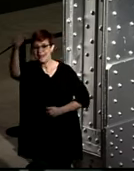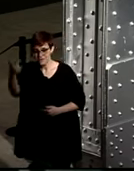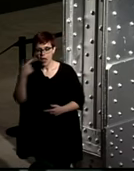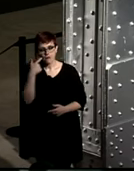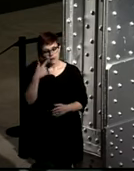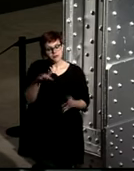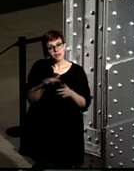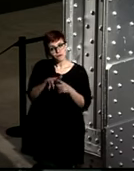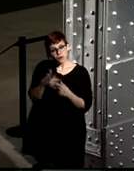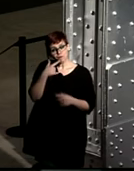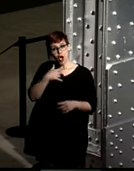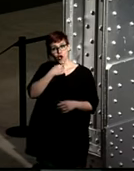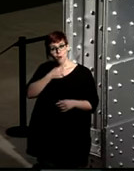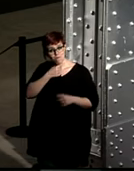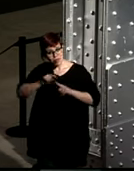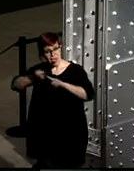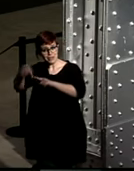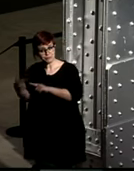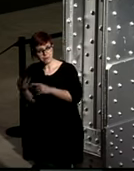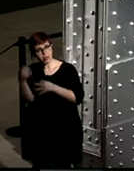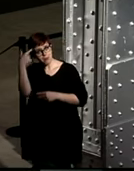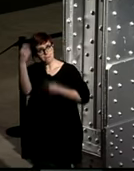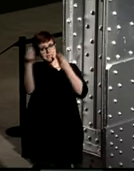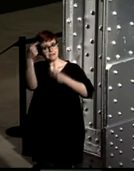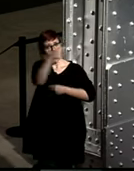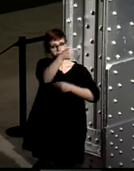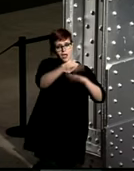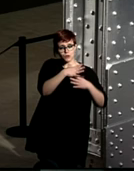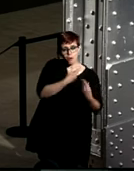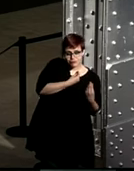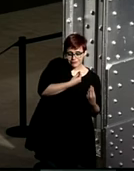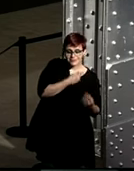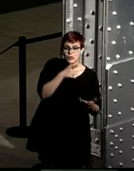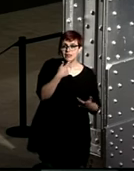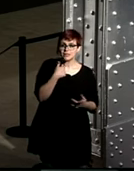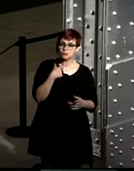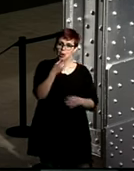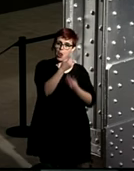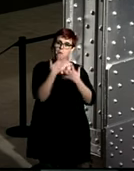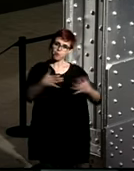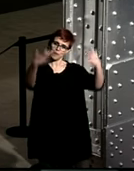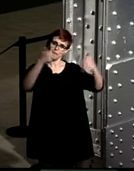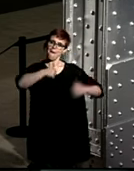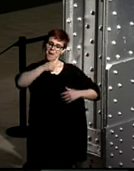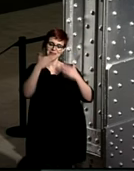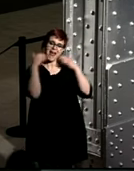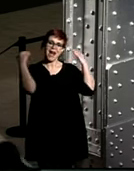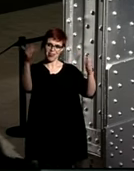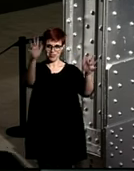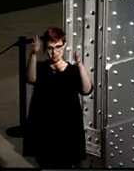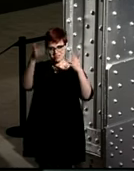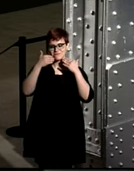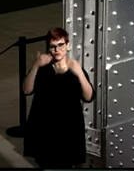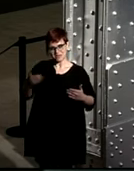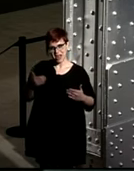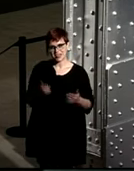que sea tan trágico hacer una comedia en el cine español, pero bueno, estos chicos están aguantando y como público se lo agradecemos. Nacho, muchísimas gracias. Pues